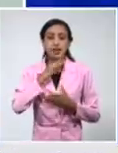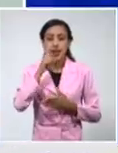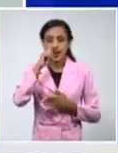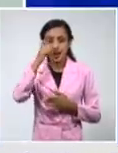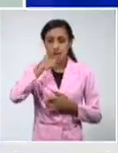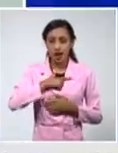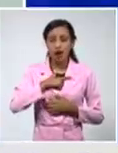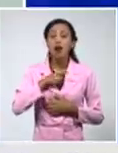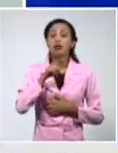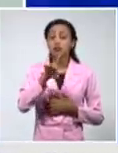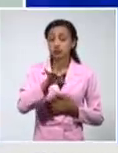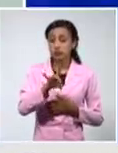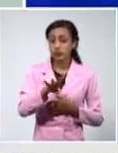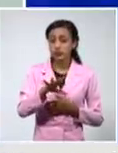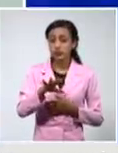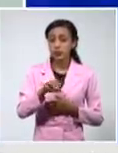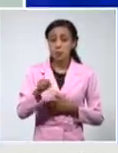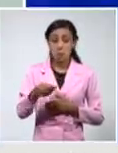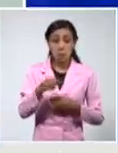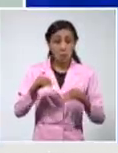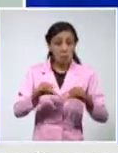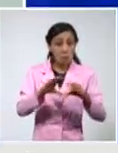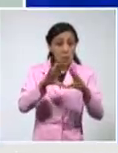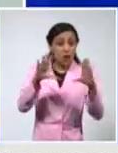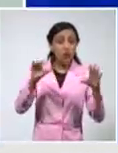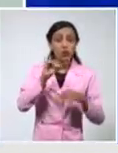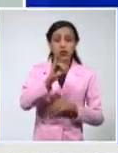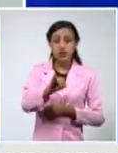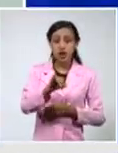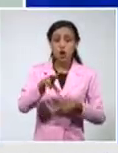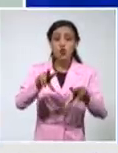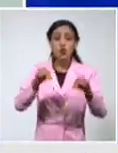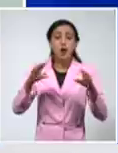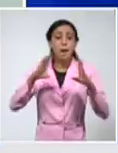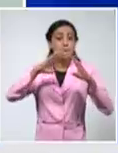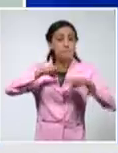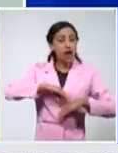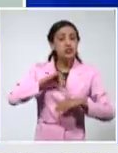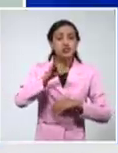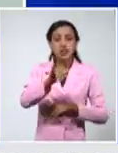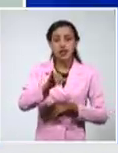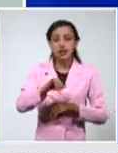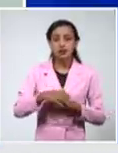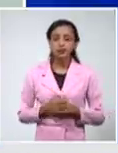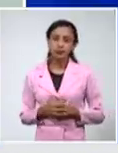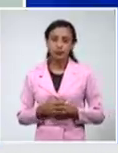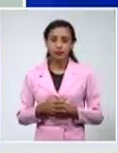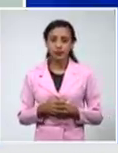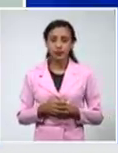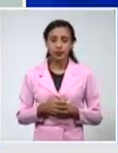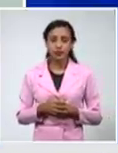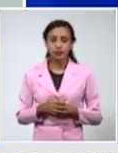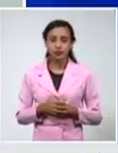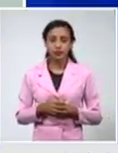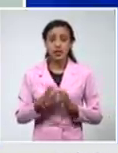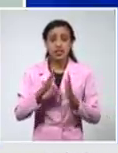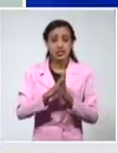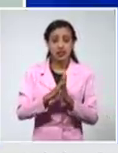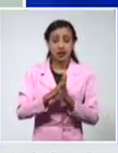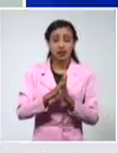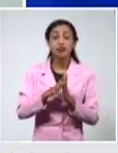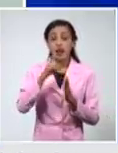con 6, Nueva Paz 3, Bejucal y Jaruco con 4 cada uno, San Nicolás de Bari 2,